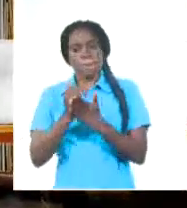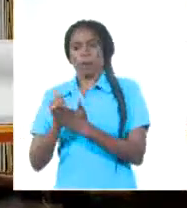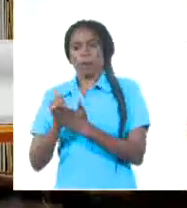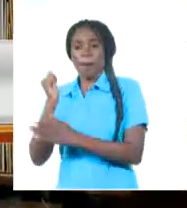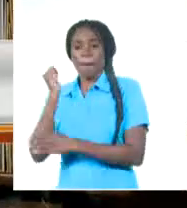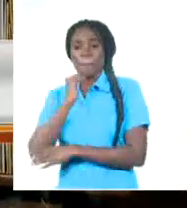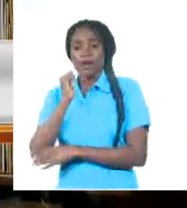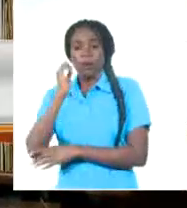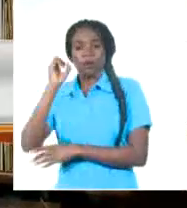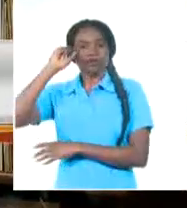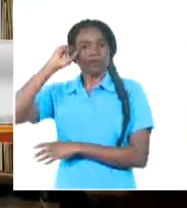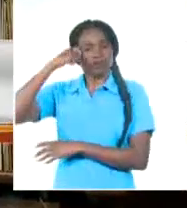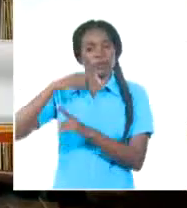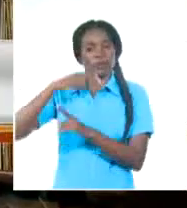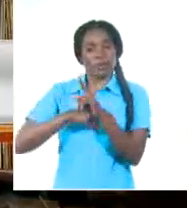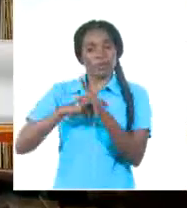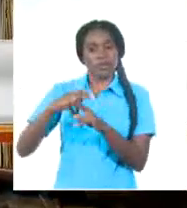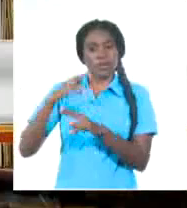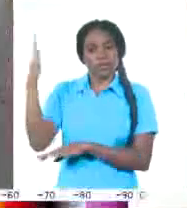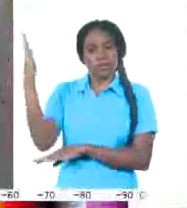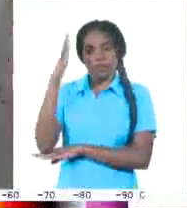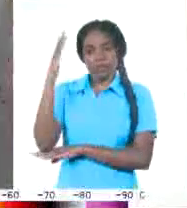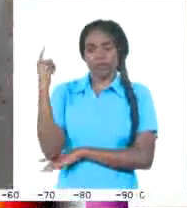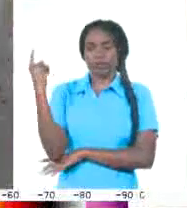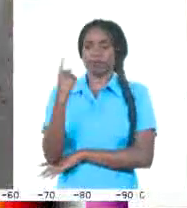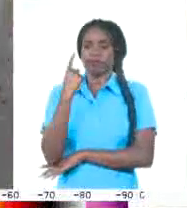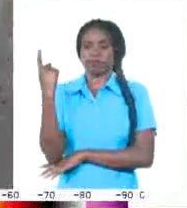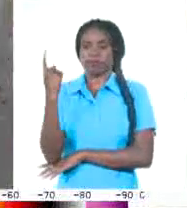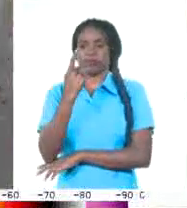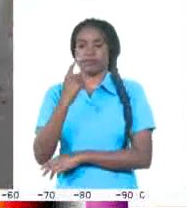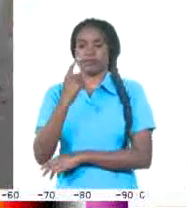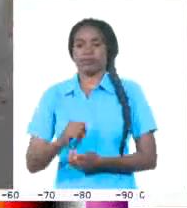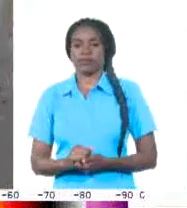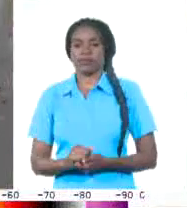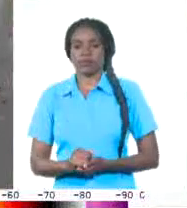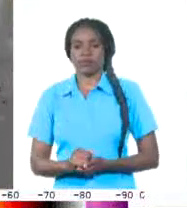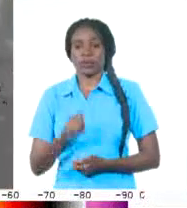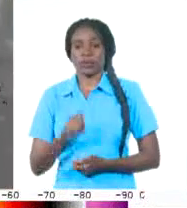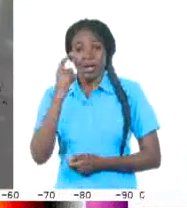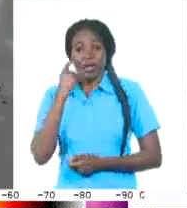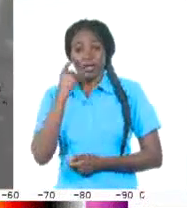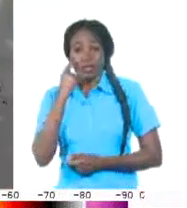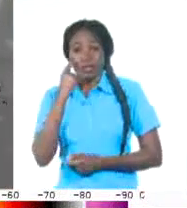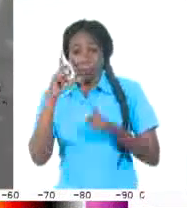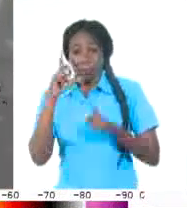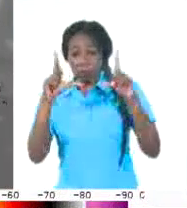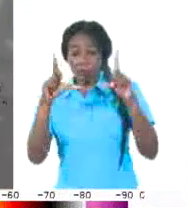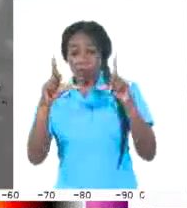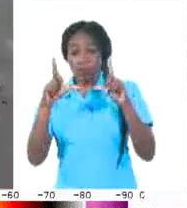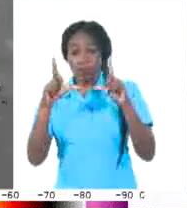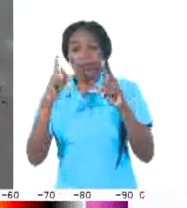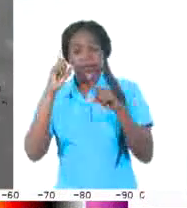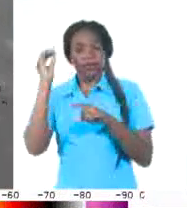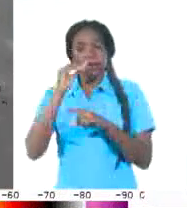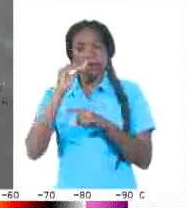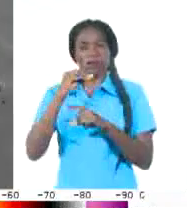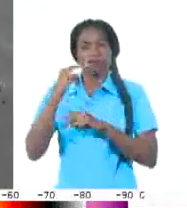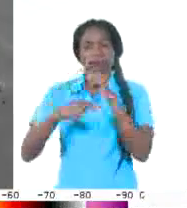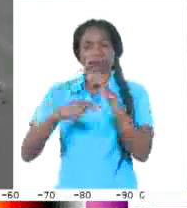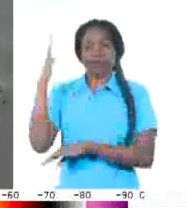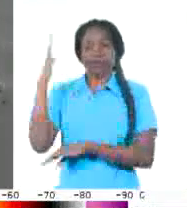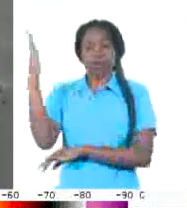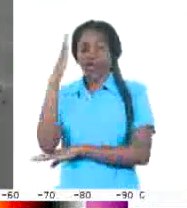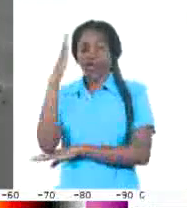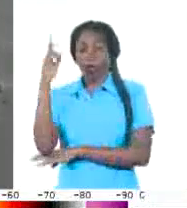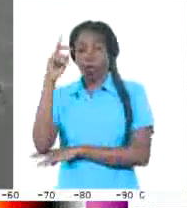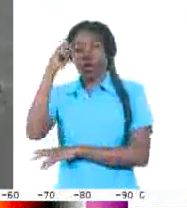a la memoria histórica de la nación. La imagen del satélite es testimonio de lo ocurrido, la tormenta del